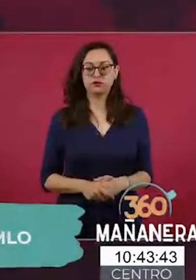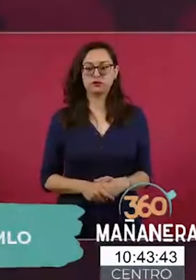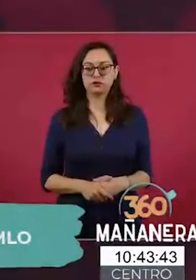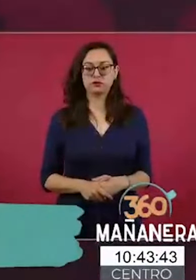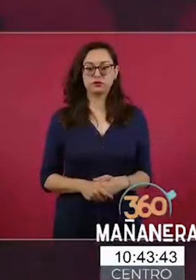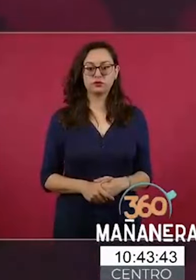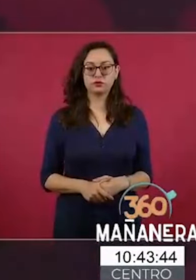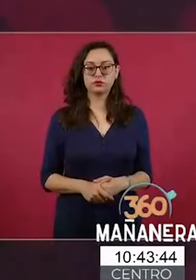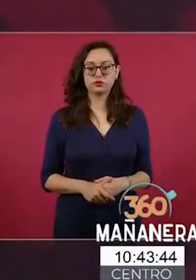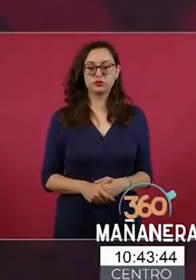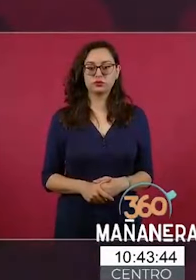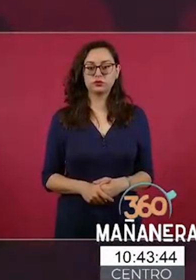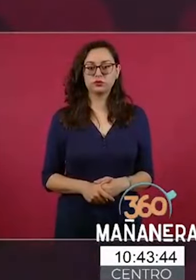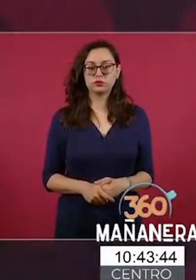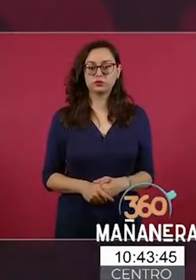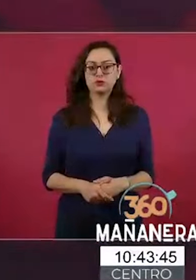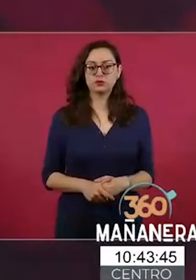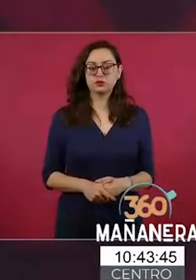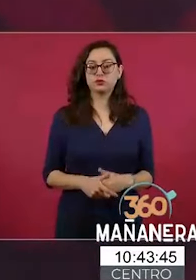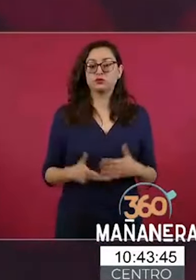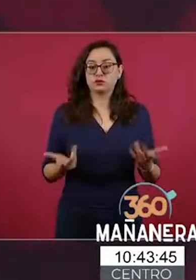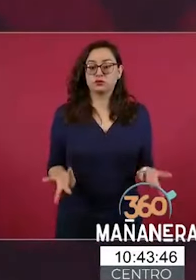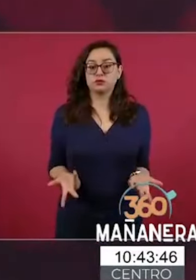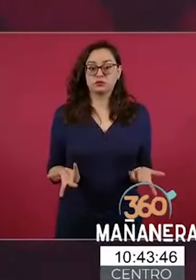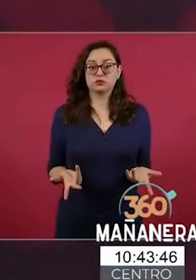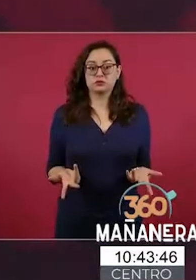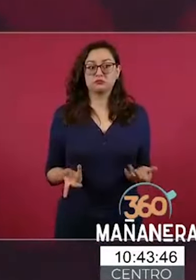nuestro movimiento de transformación.